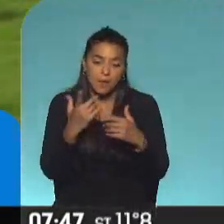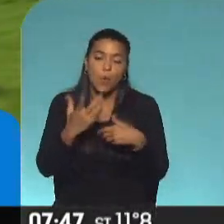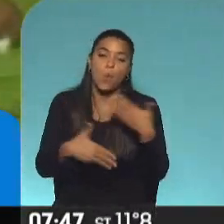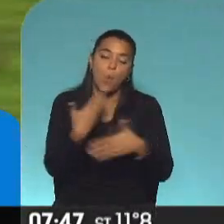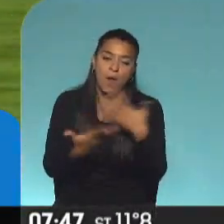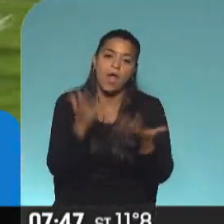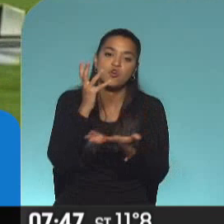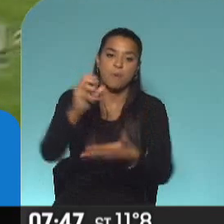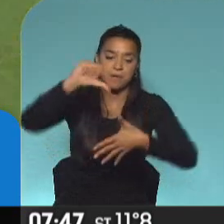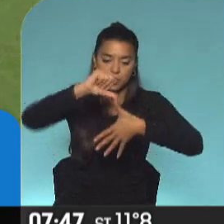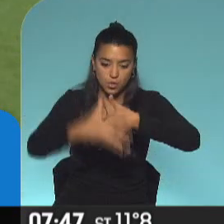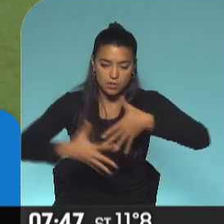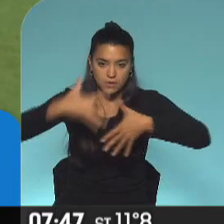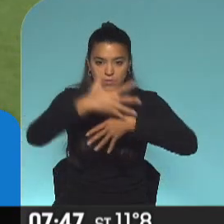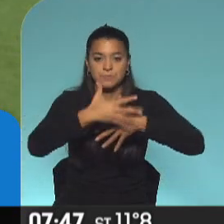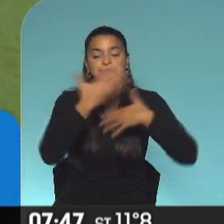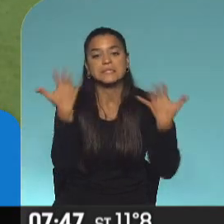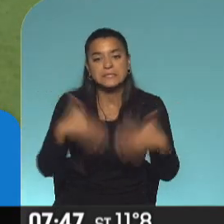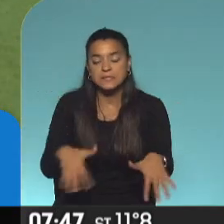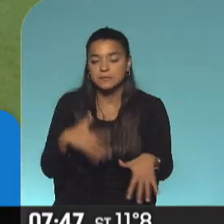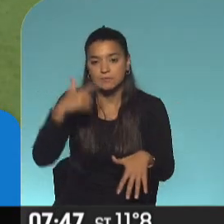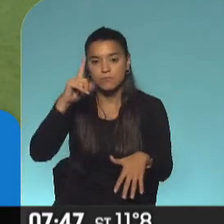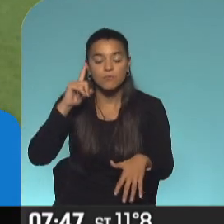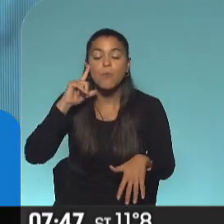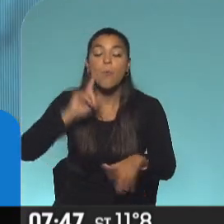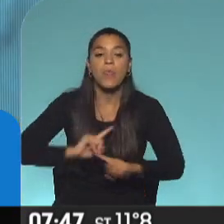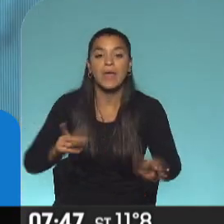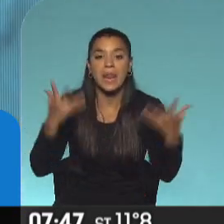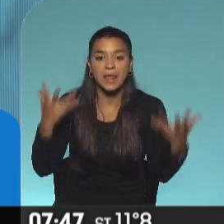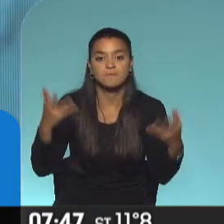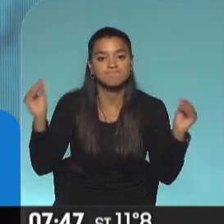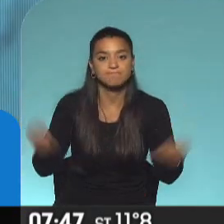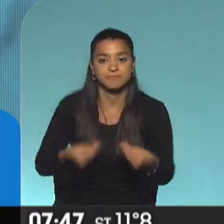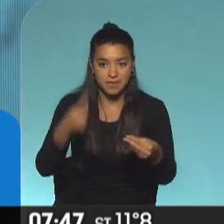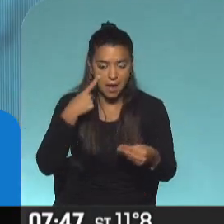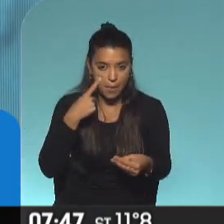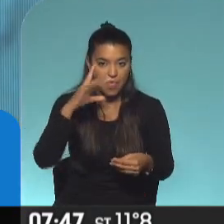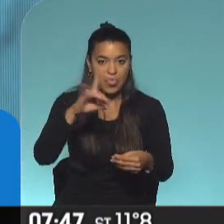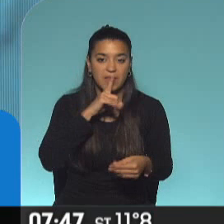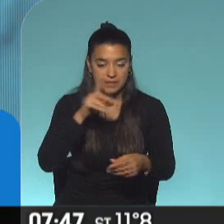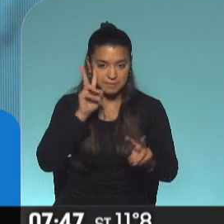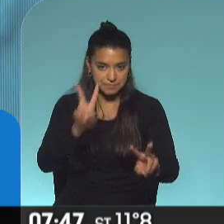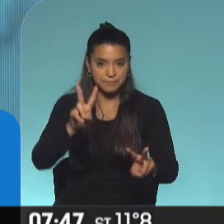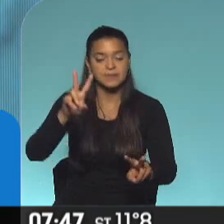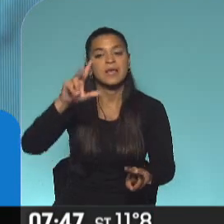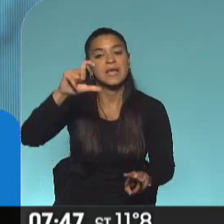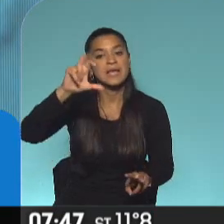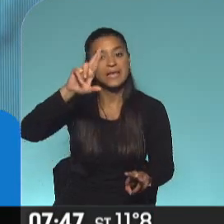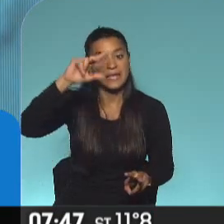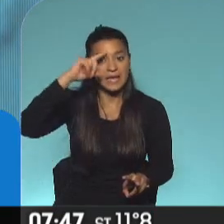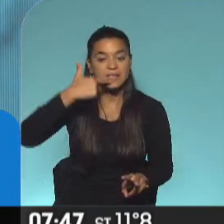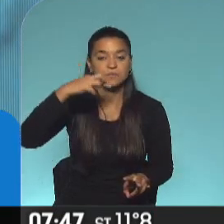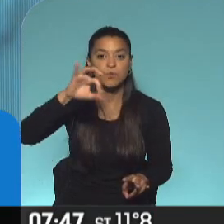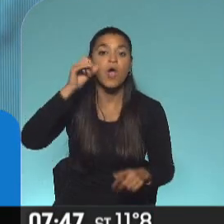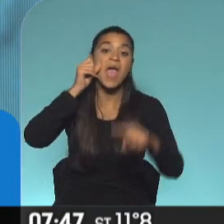Copa Sudamericana allí. Un Zain que no lo puede creer la chance que perdió. Escuchamos, gracias, al técnico, a Hernán Crespo, el ex